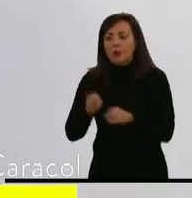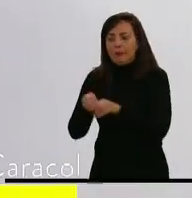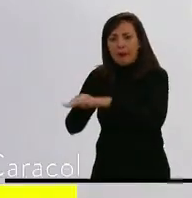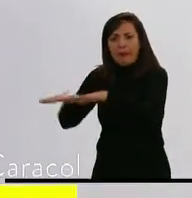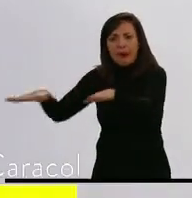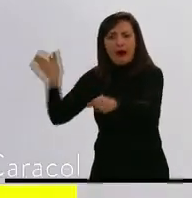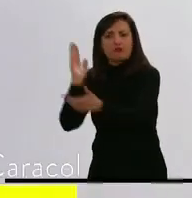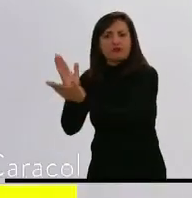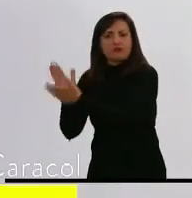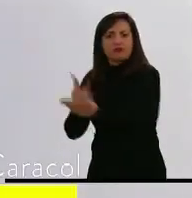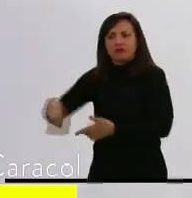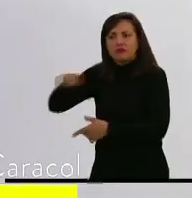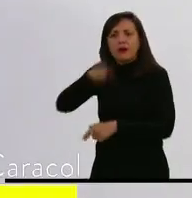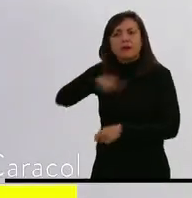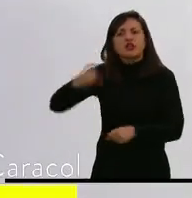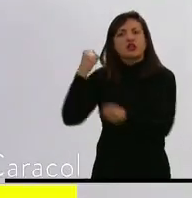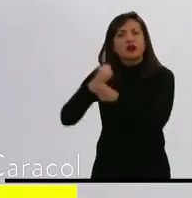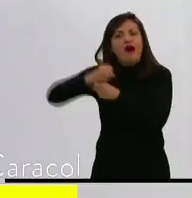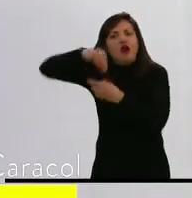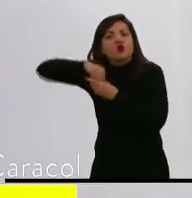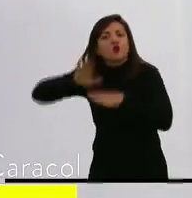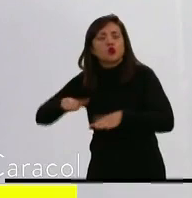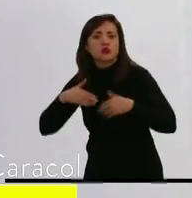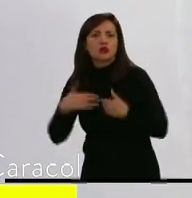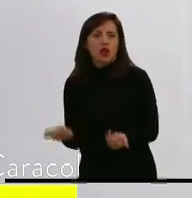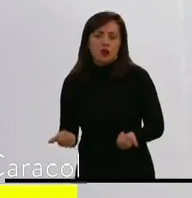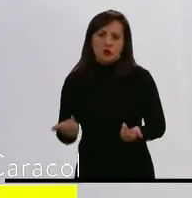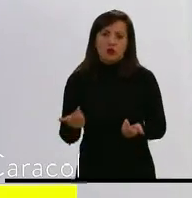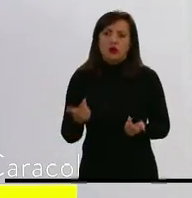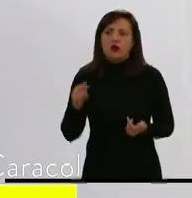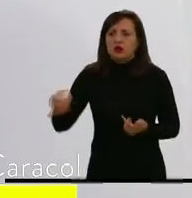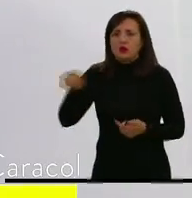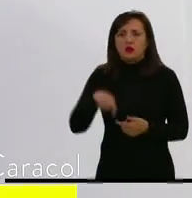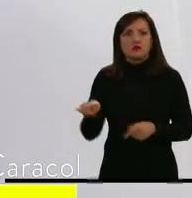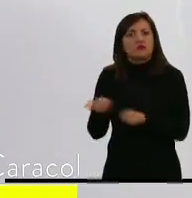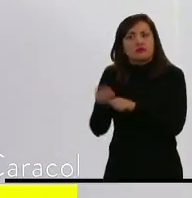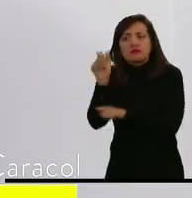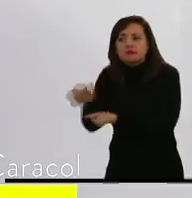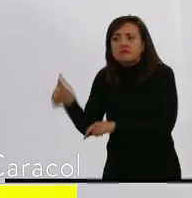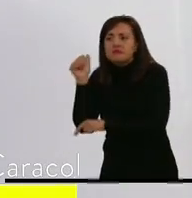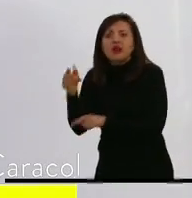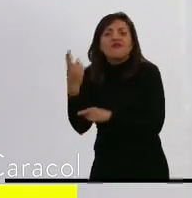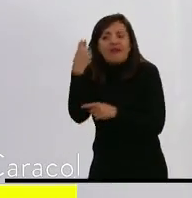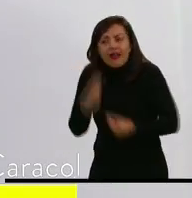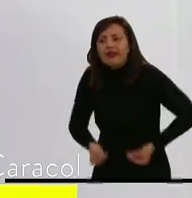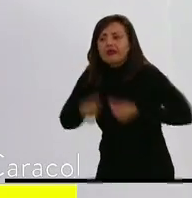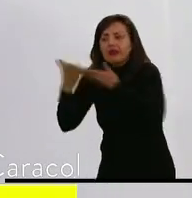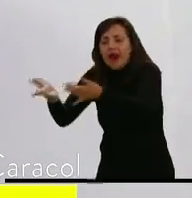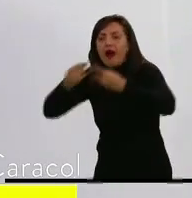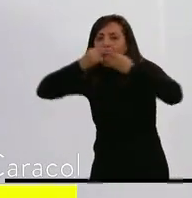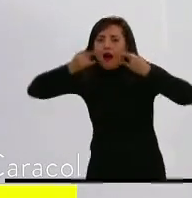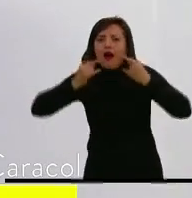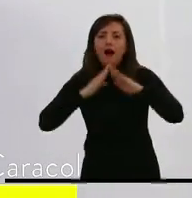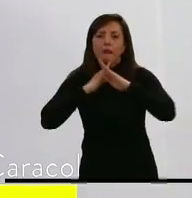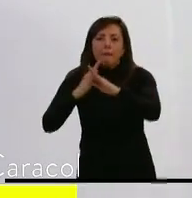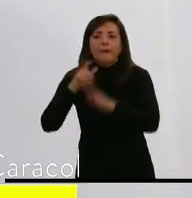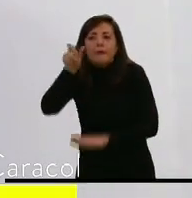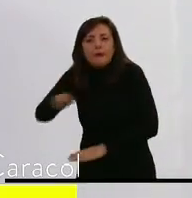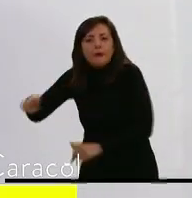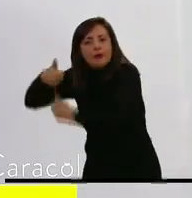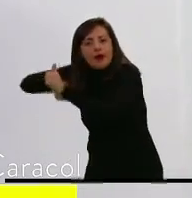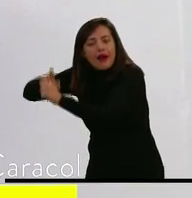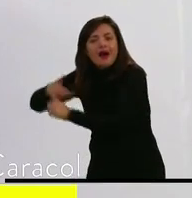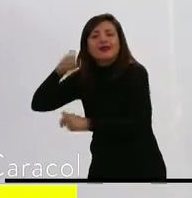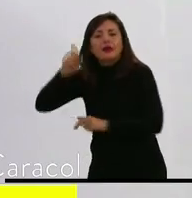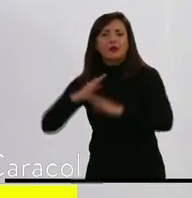está sufriendo el talento humano en salud. No solamente es la entrega de los elementos de protección personal, sino de toda